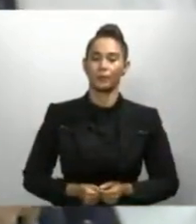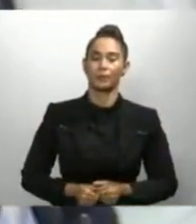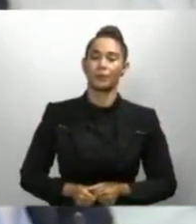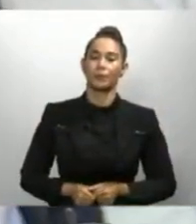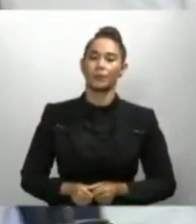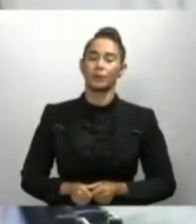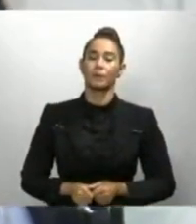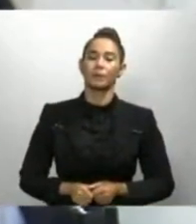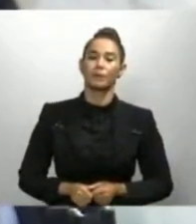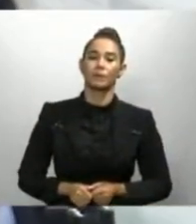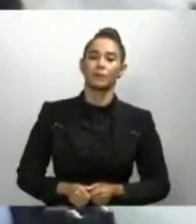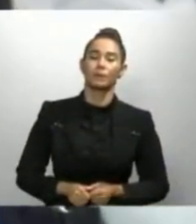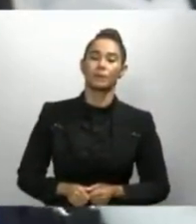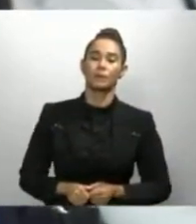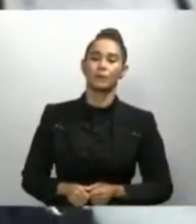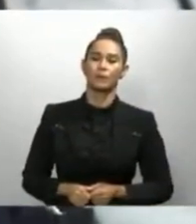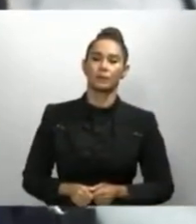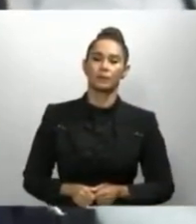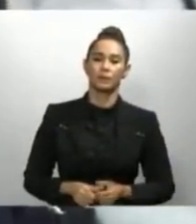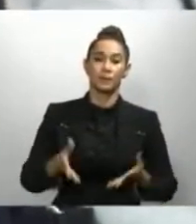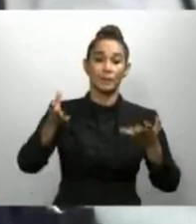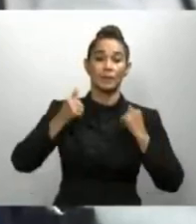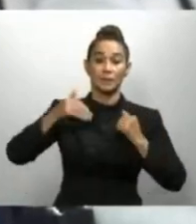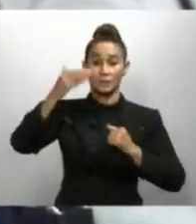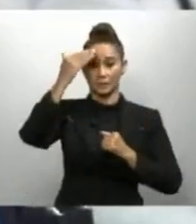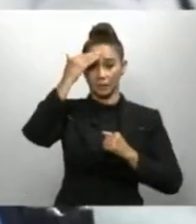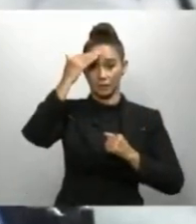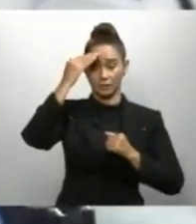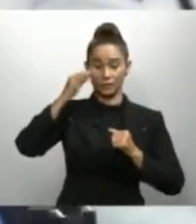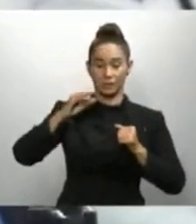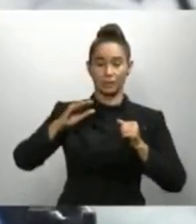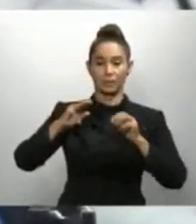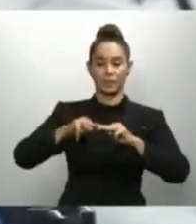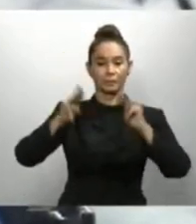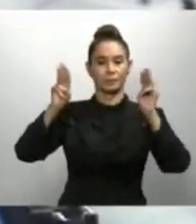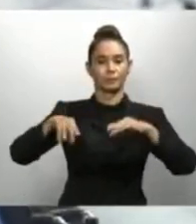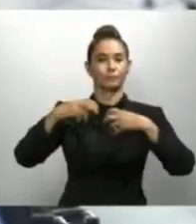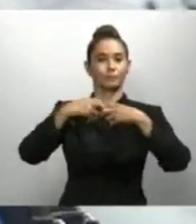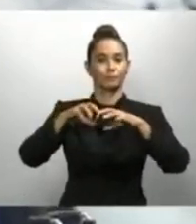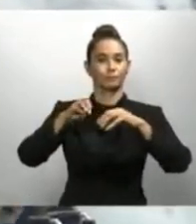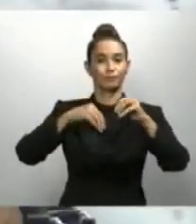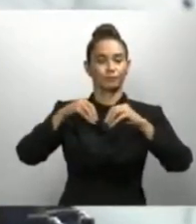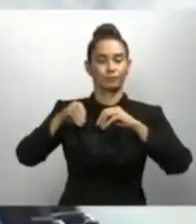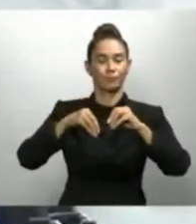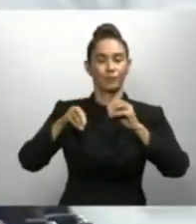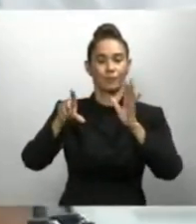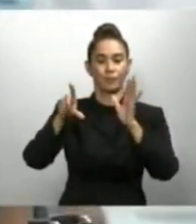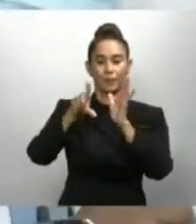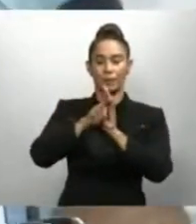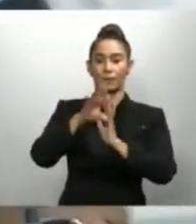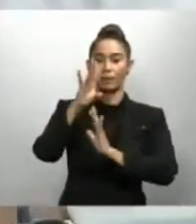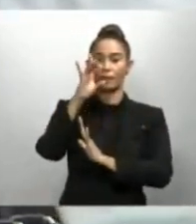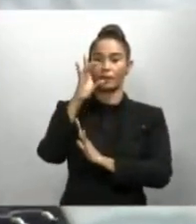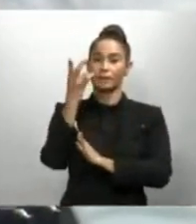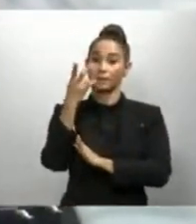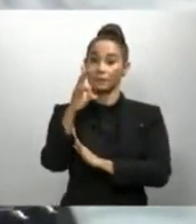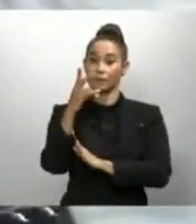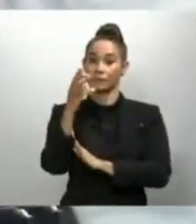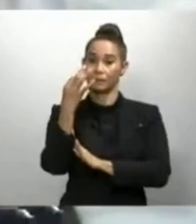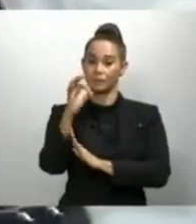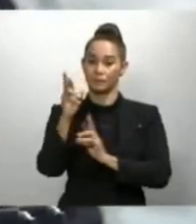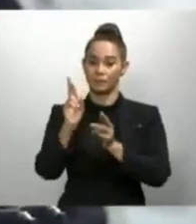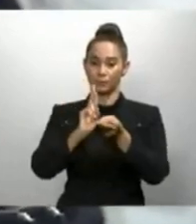periódico Acento. Quisiéramos saber, el ministro de Industria y Comercio, con relación a la ley 1719 que